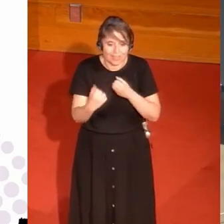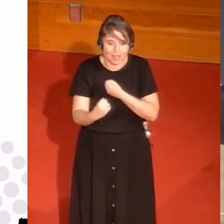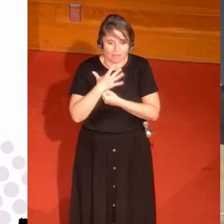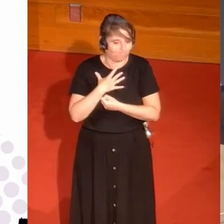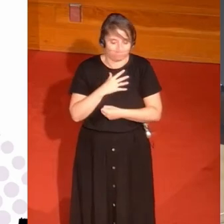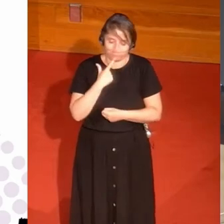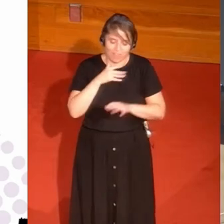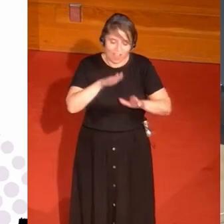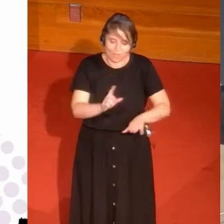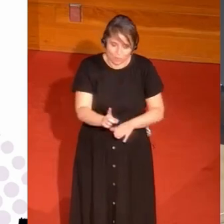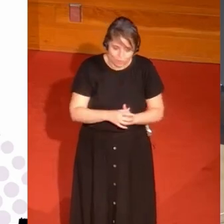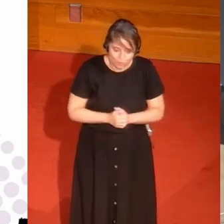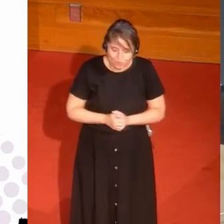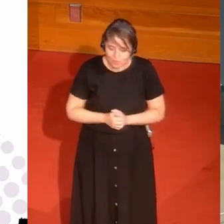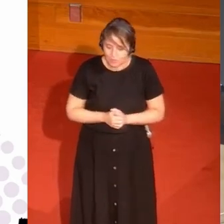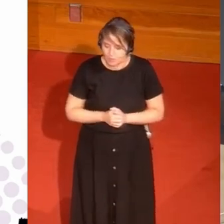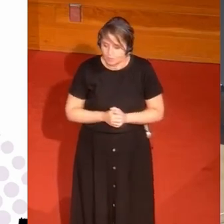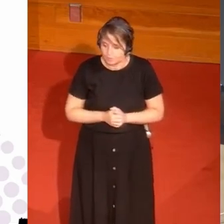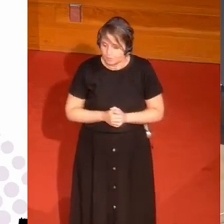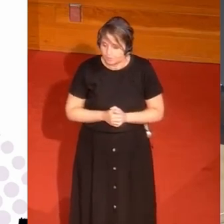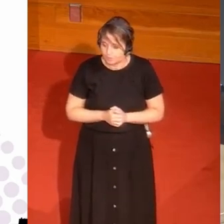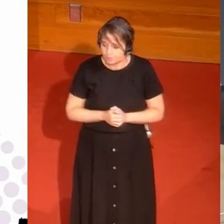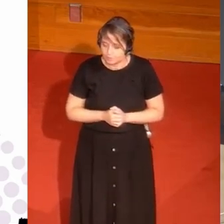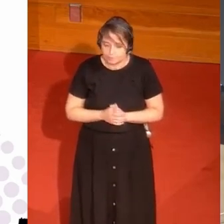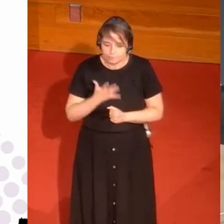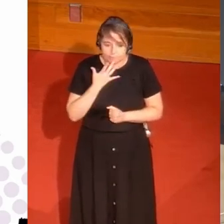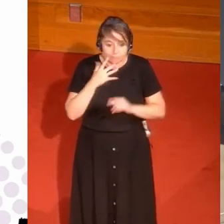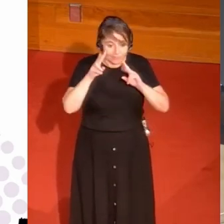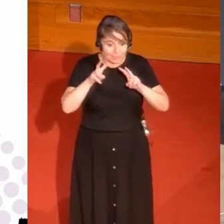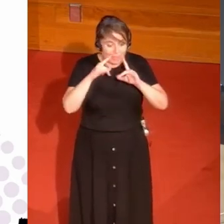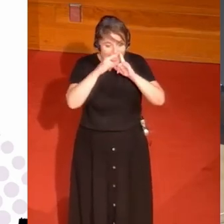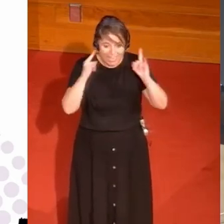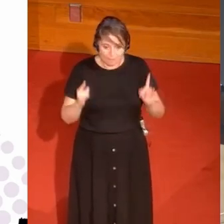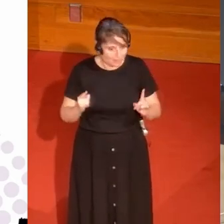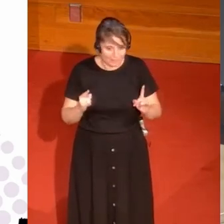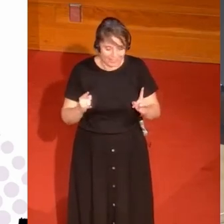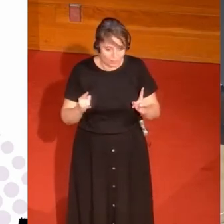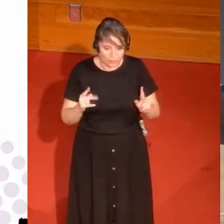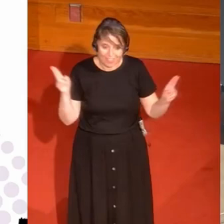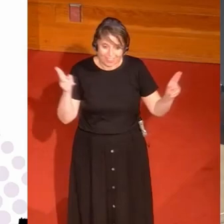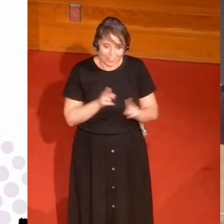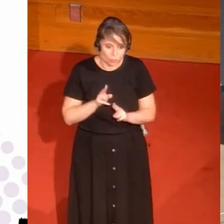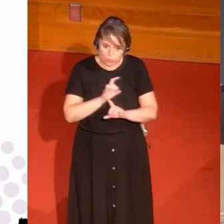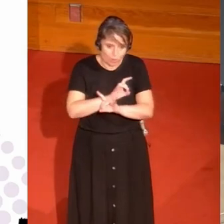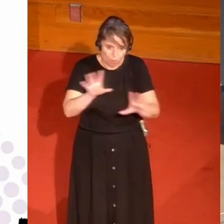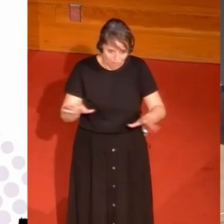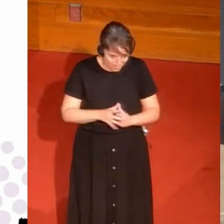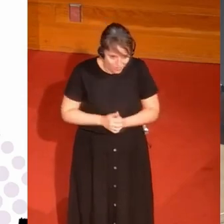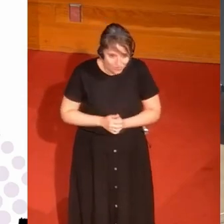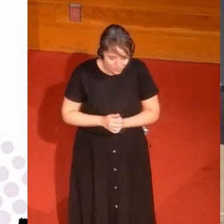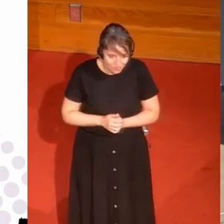medio de comunicación público y desde luego en ese caso de los campamentos es que fue una censura de manual y eso